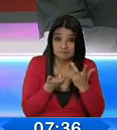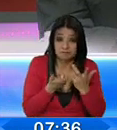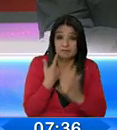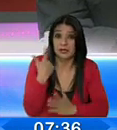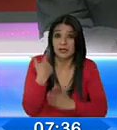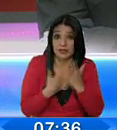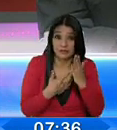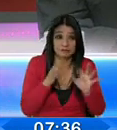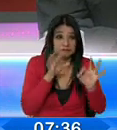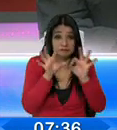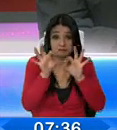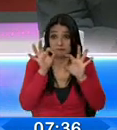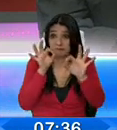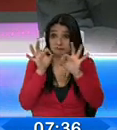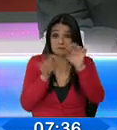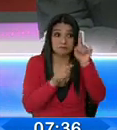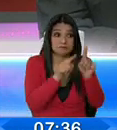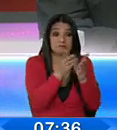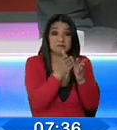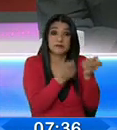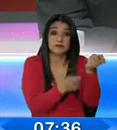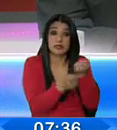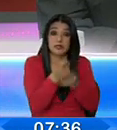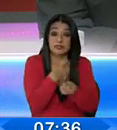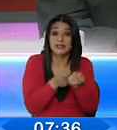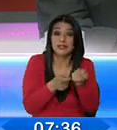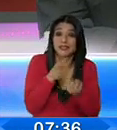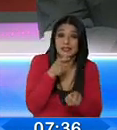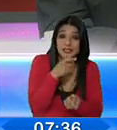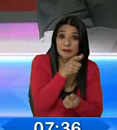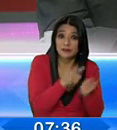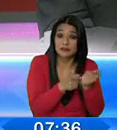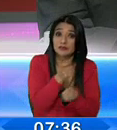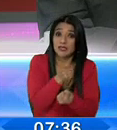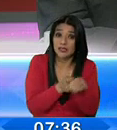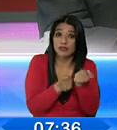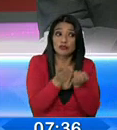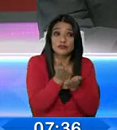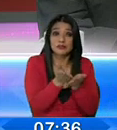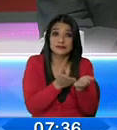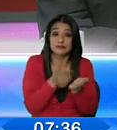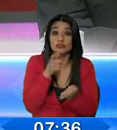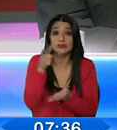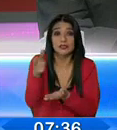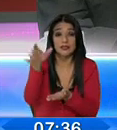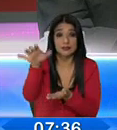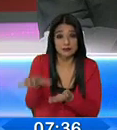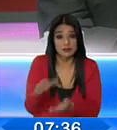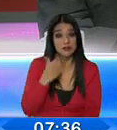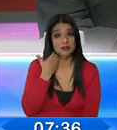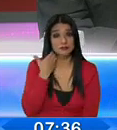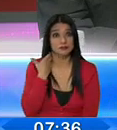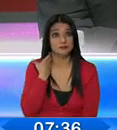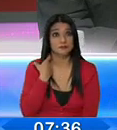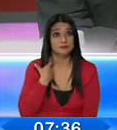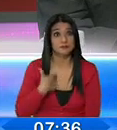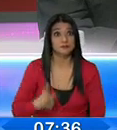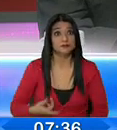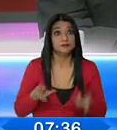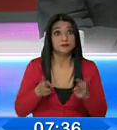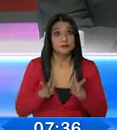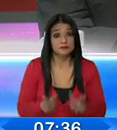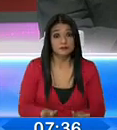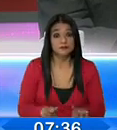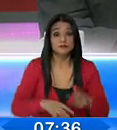la selección de proveedores, con las exigencias también para la propia formulación de